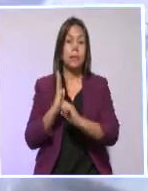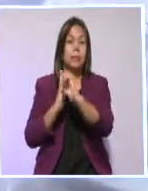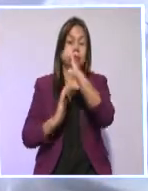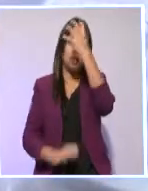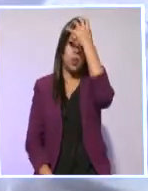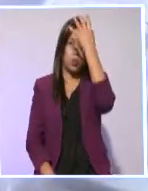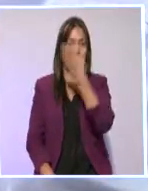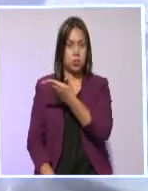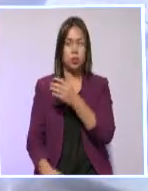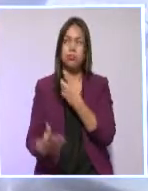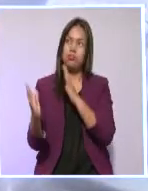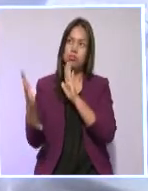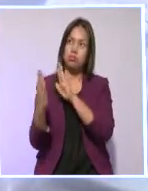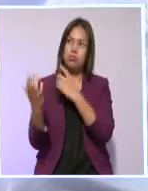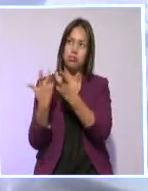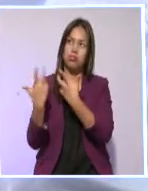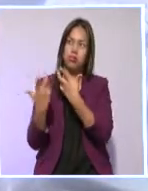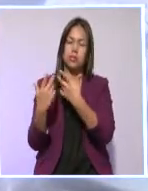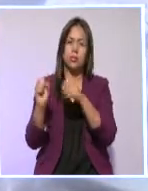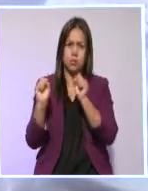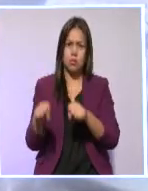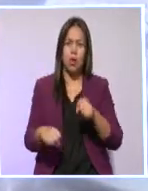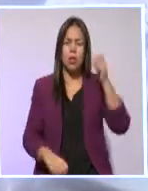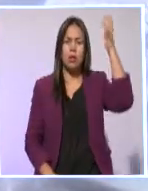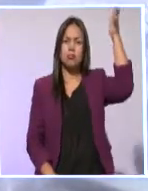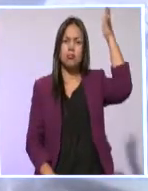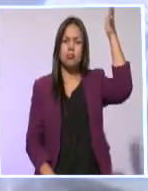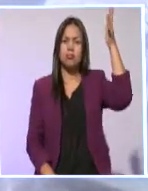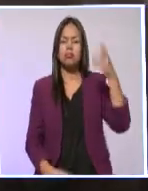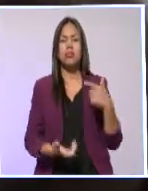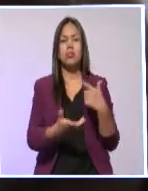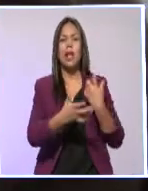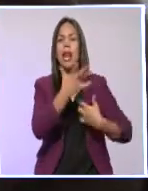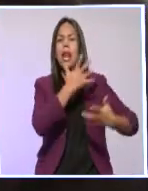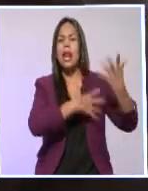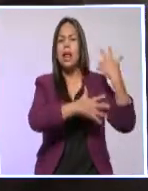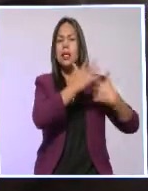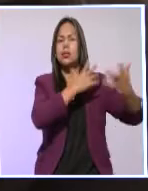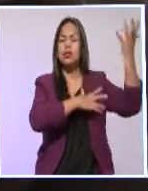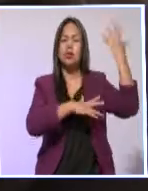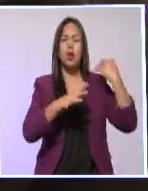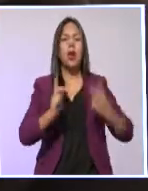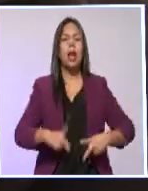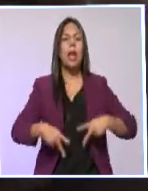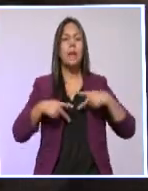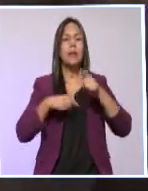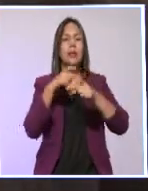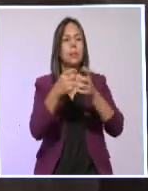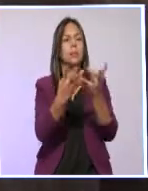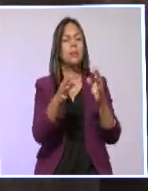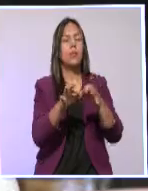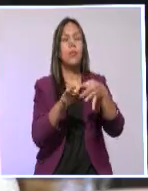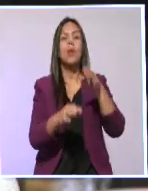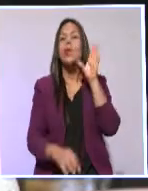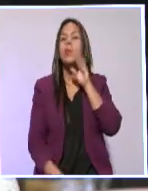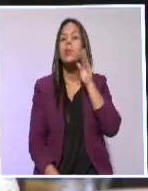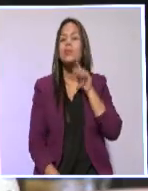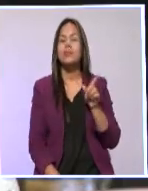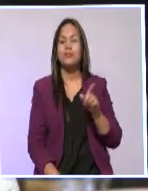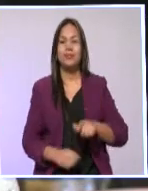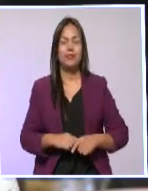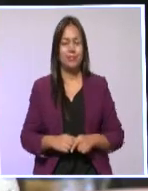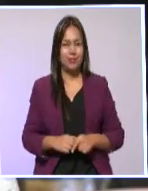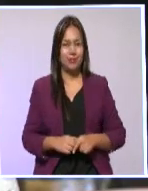acciones ya implementadas para impartir cátedra que recoja la historia del pueblo afroecuatoriano. Pedimos a